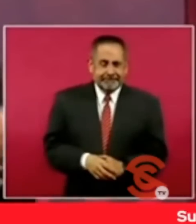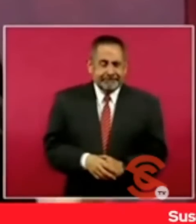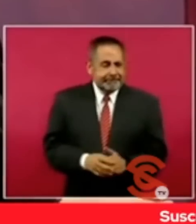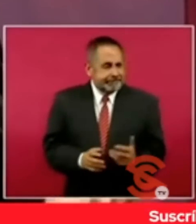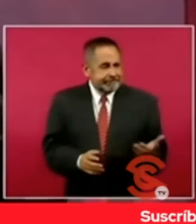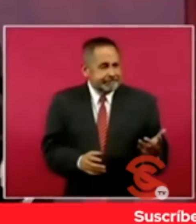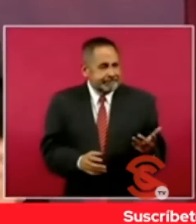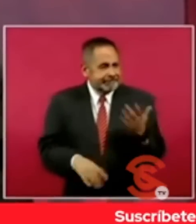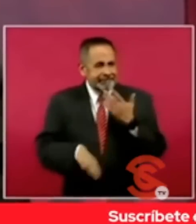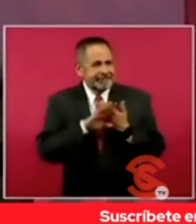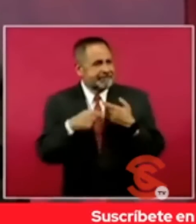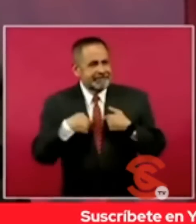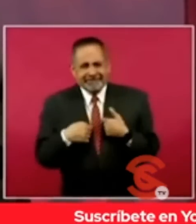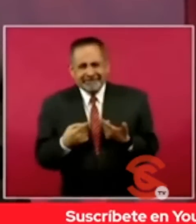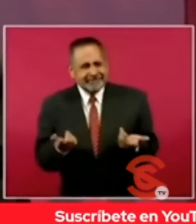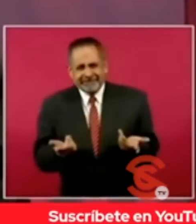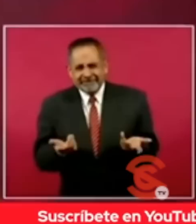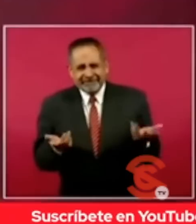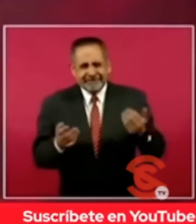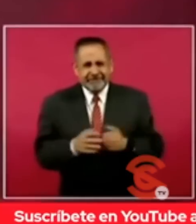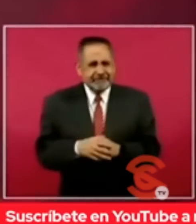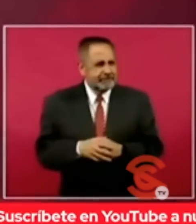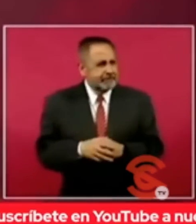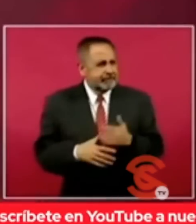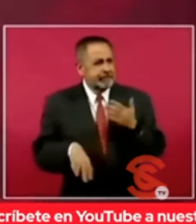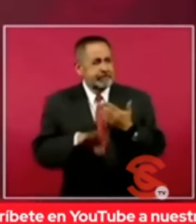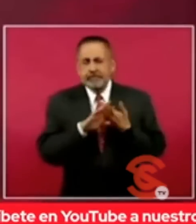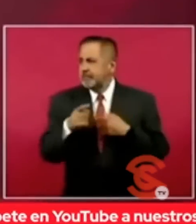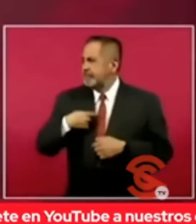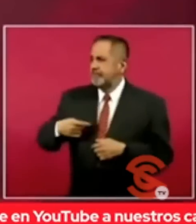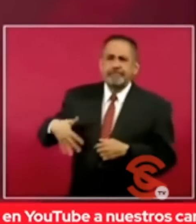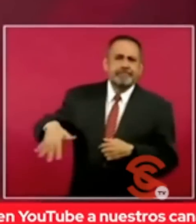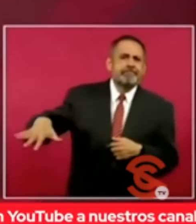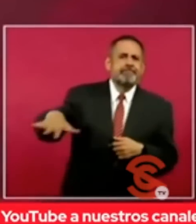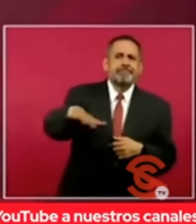pero no es conmigo, es con el pueblo.